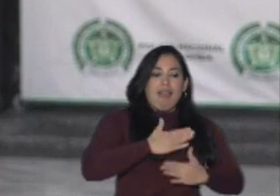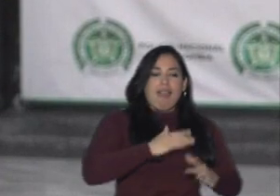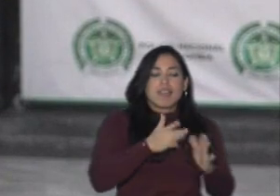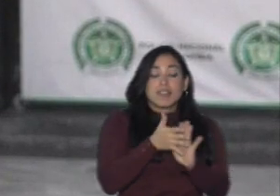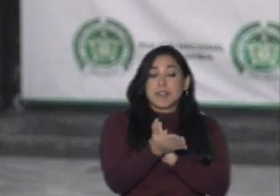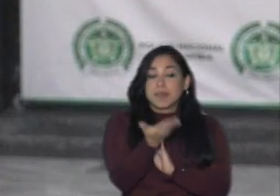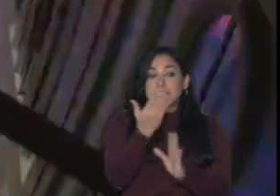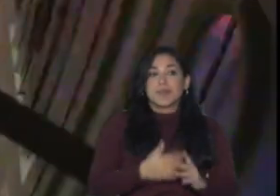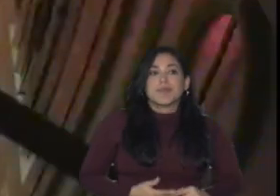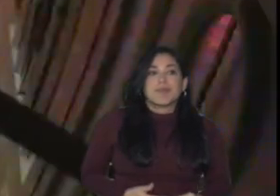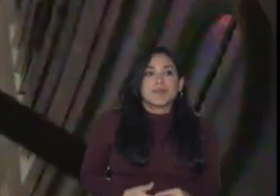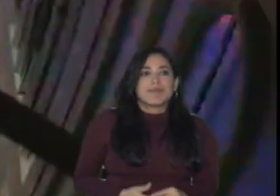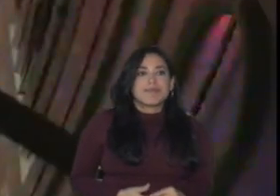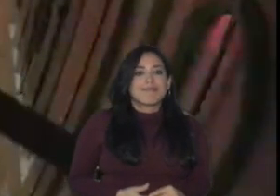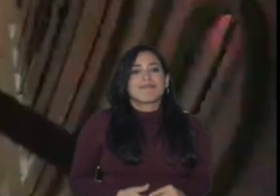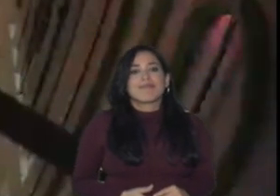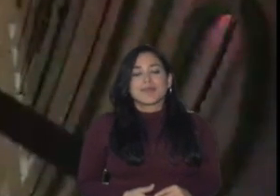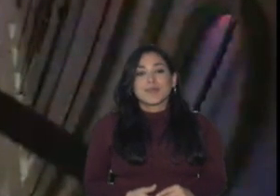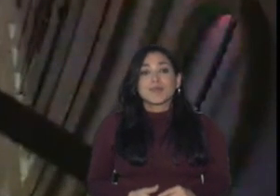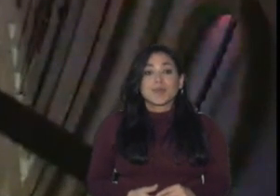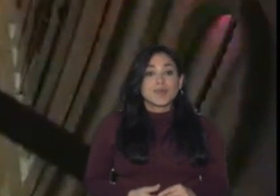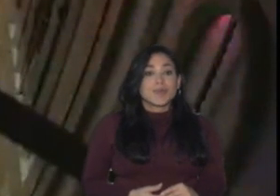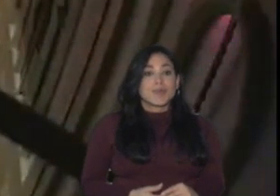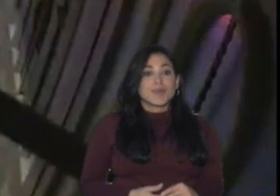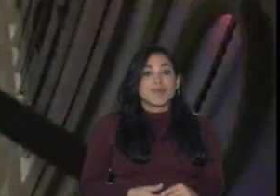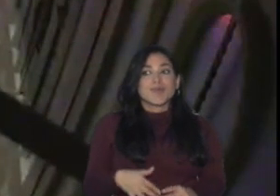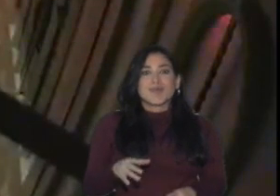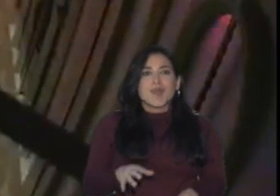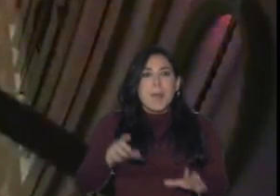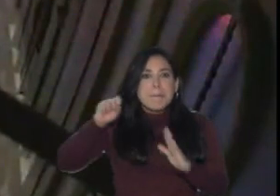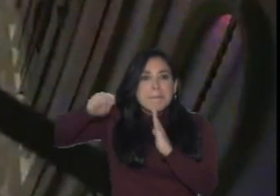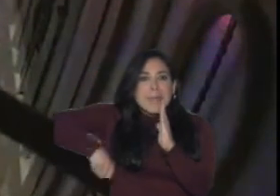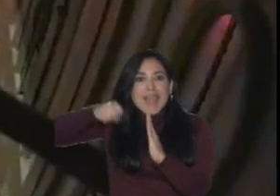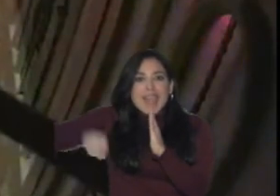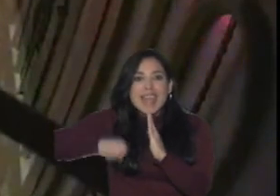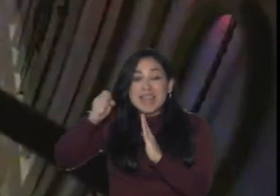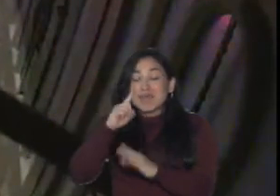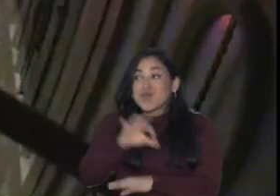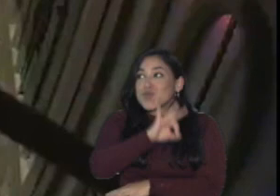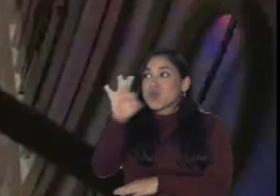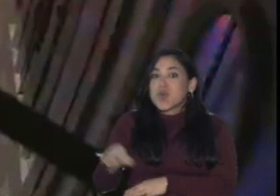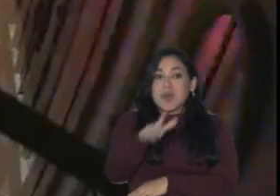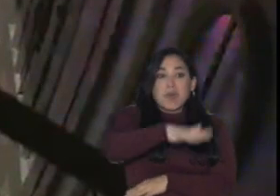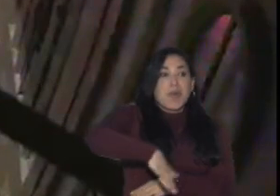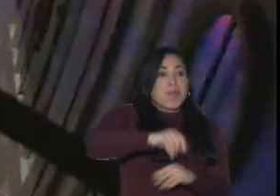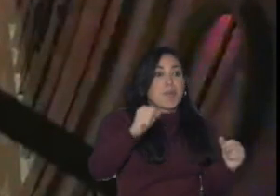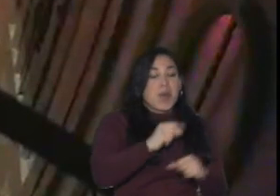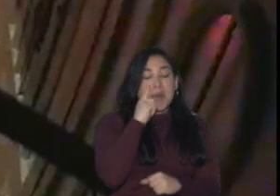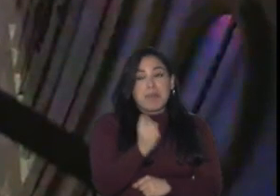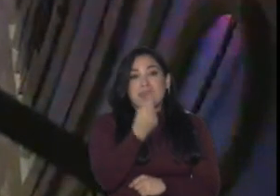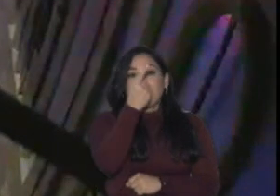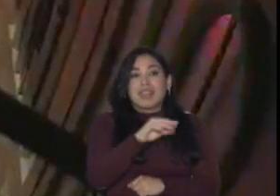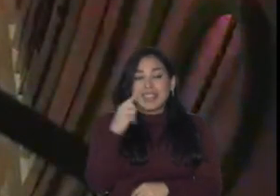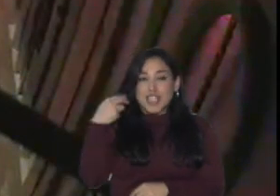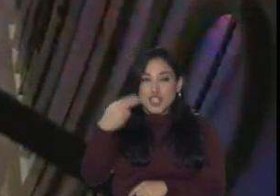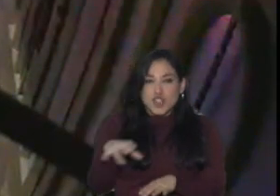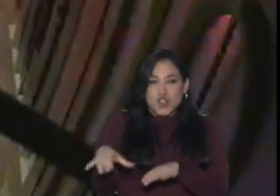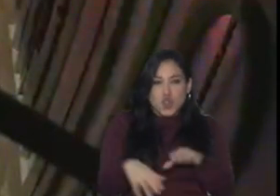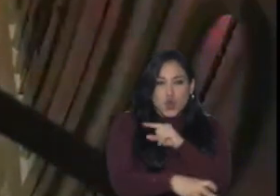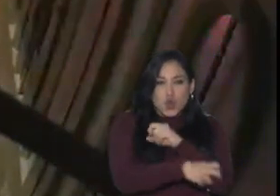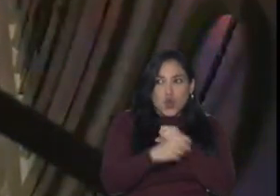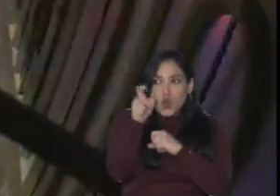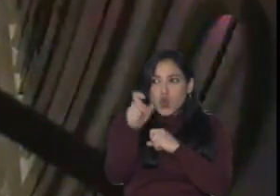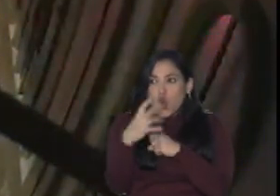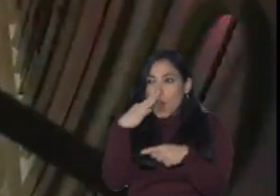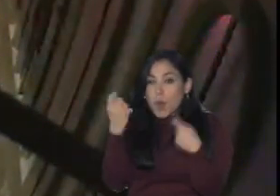es el informe. Ni en película se ve lo que pasa en Bogotá. Atención a esta historia de un robo perpetrado contra